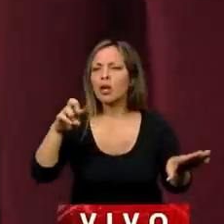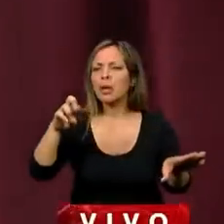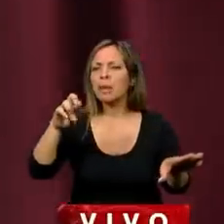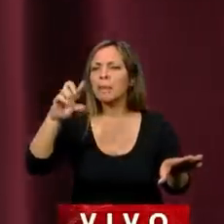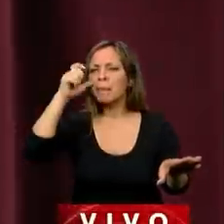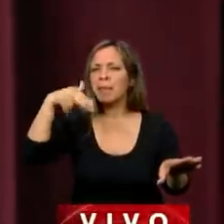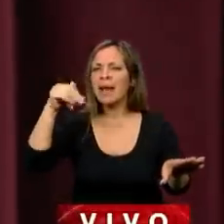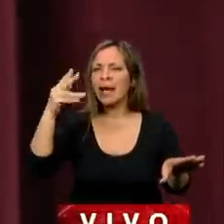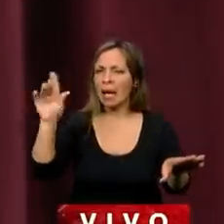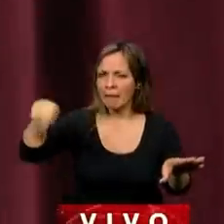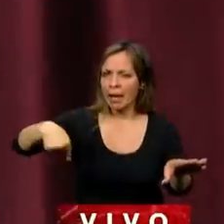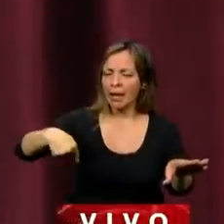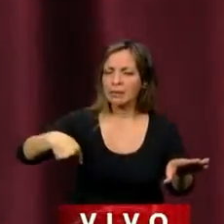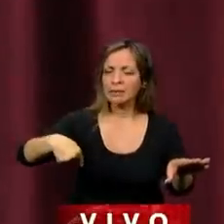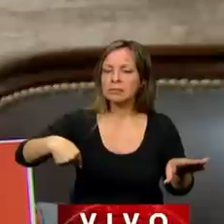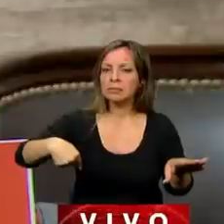a la presidencia?